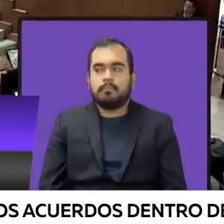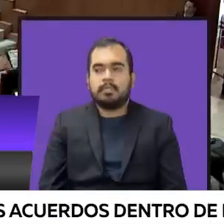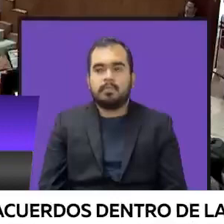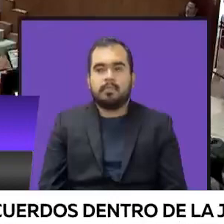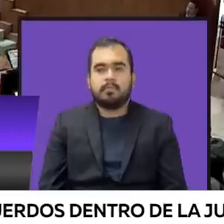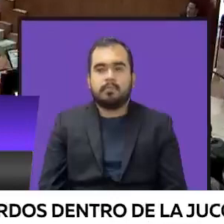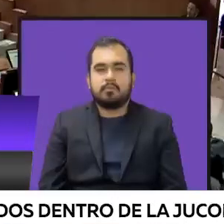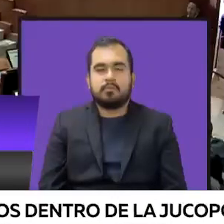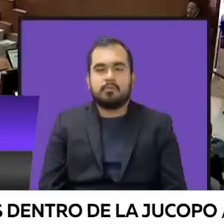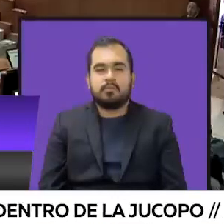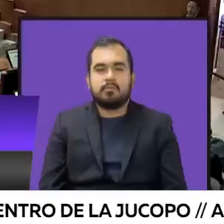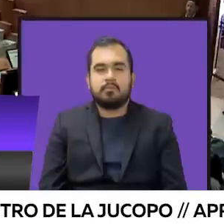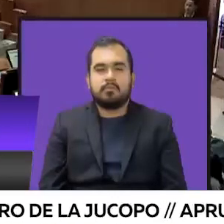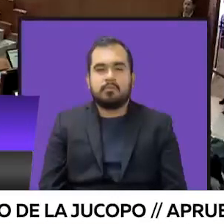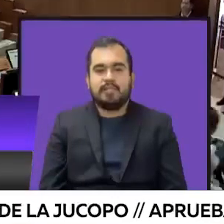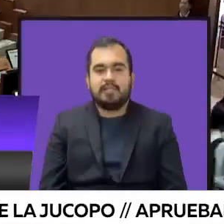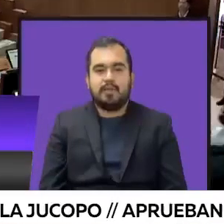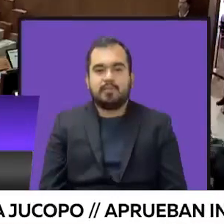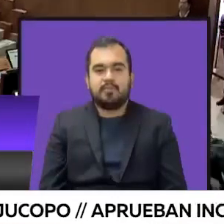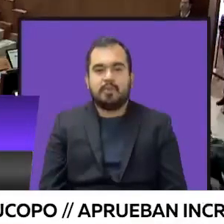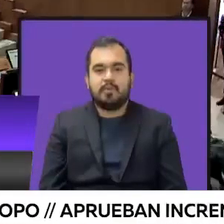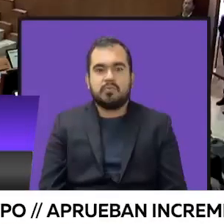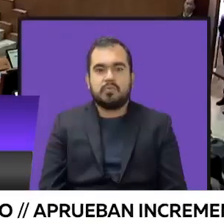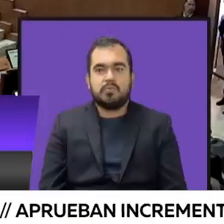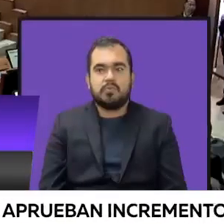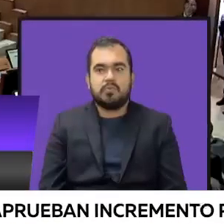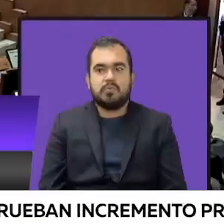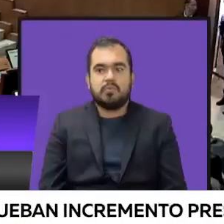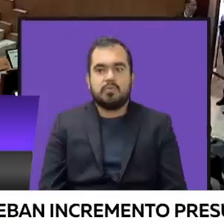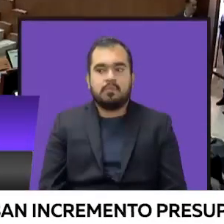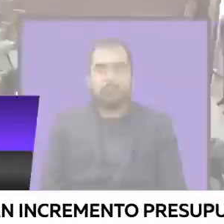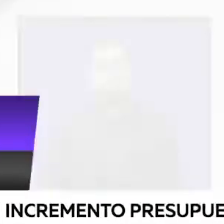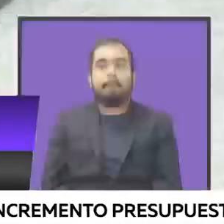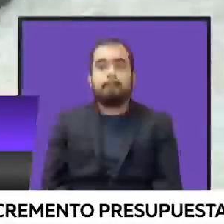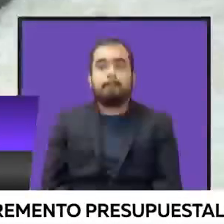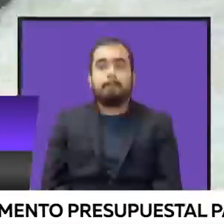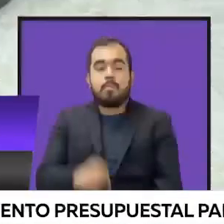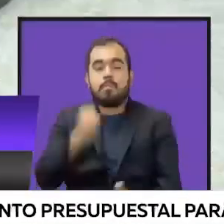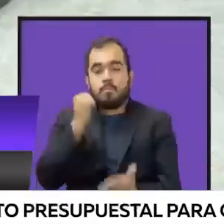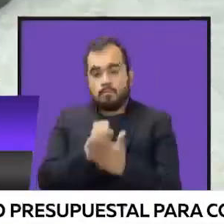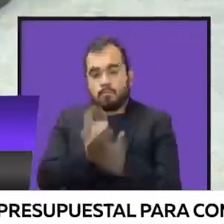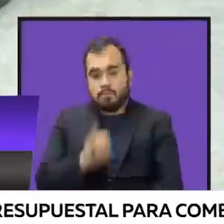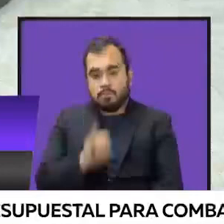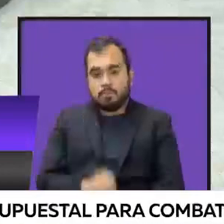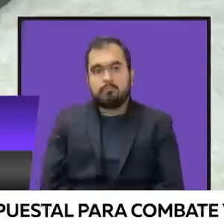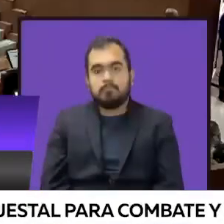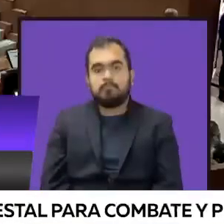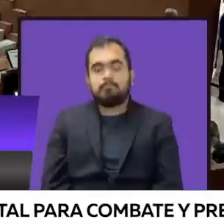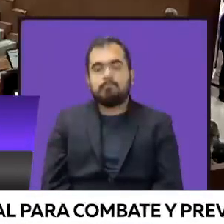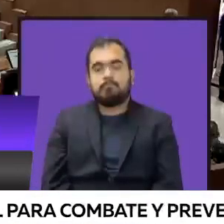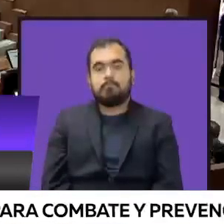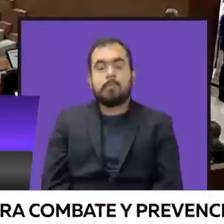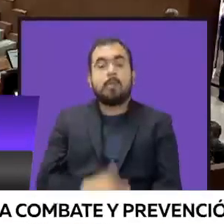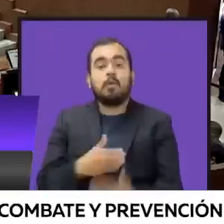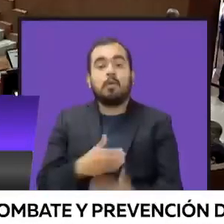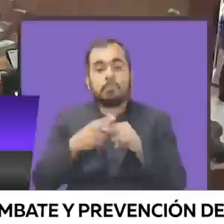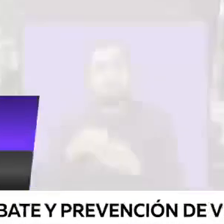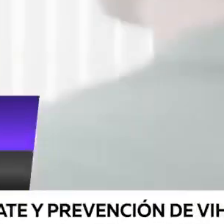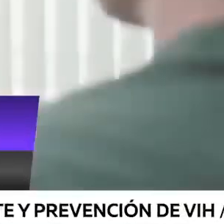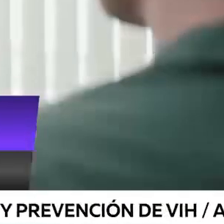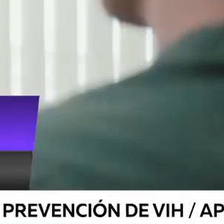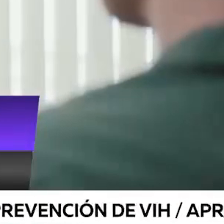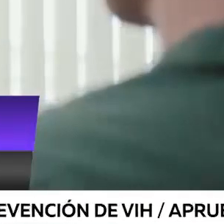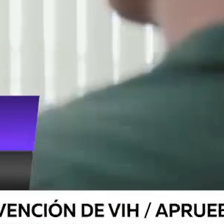presupuestal 05 de la Secretaría de Salud Jalisco y dentro de ella a la 178 perteneciente a la Rectoría para